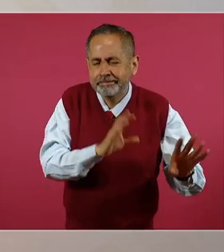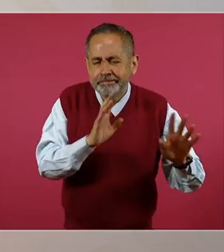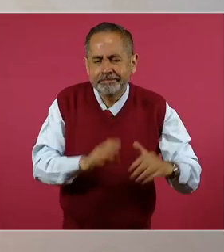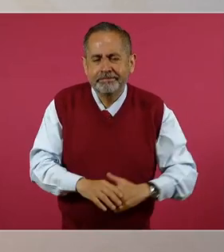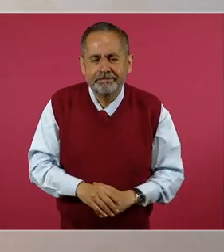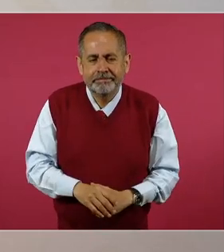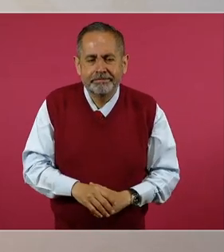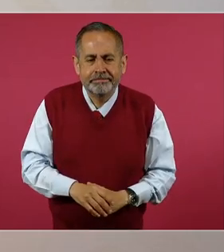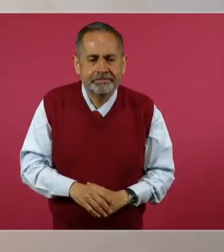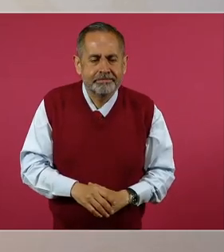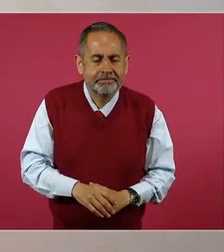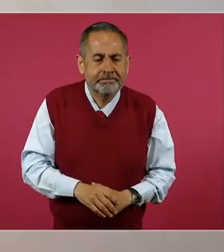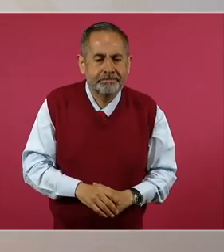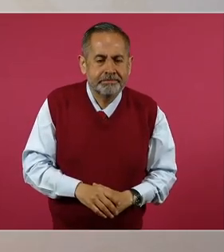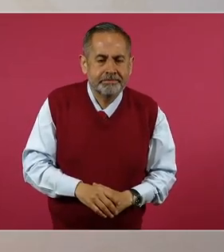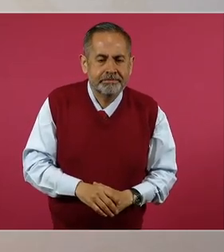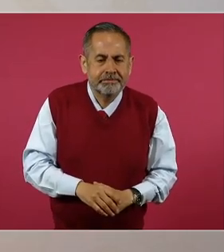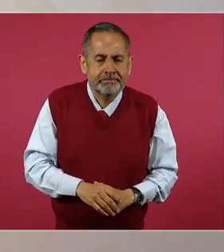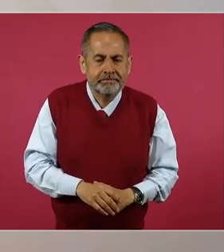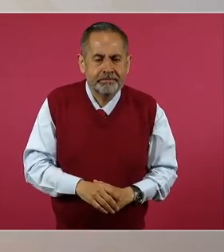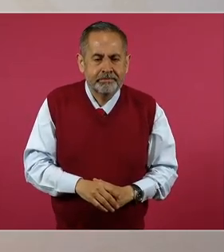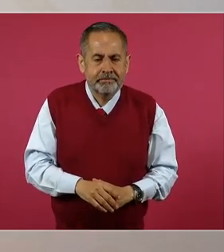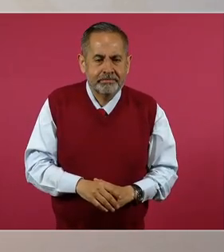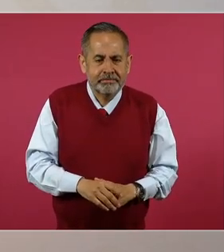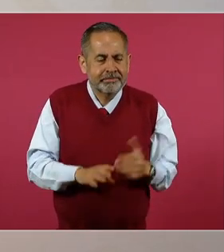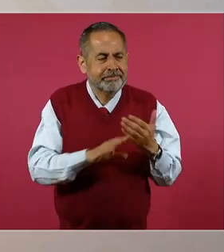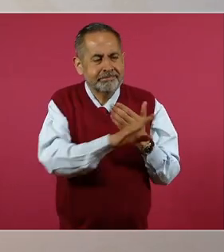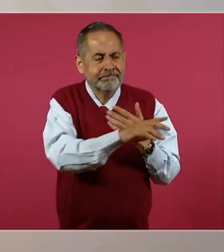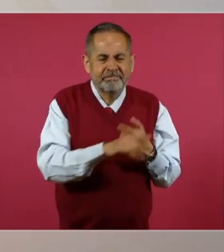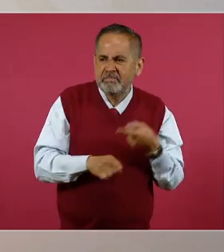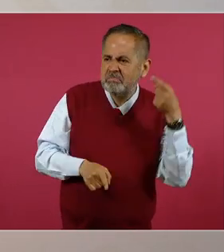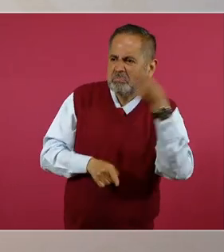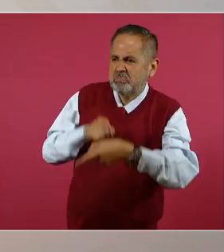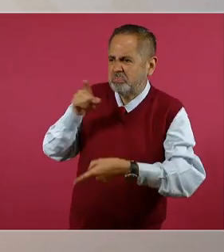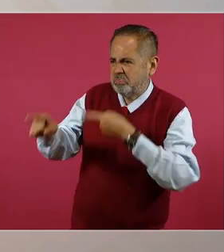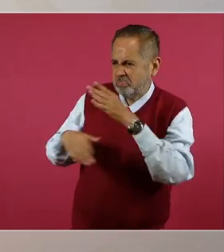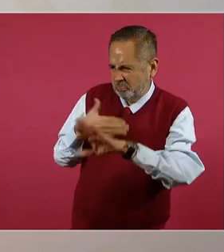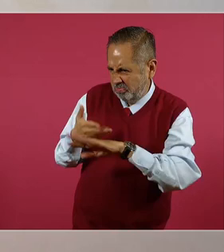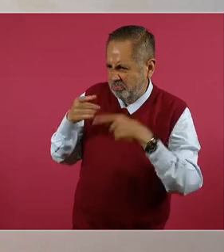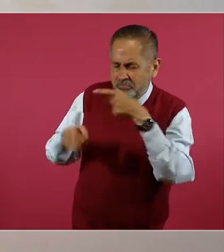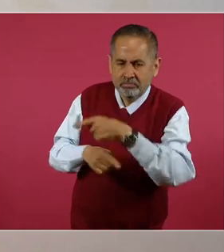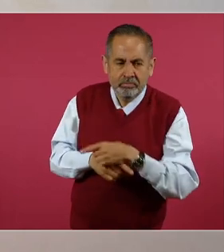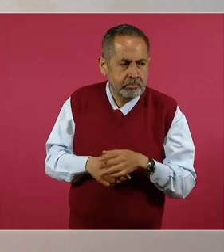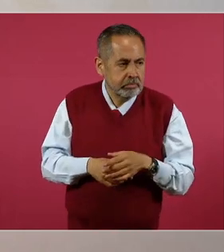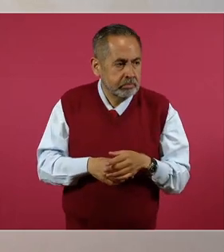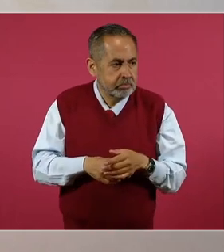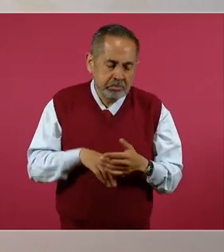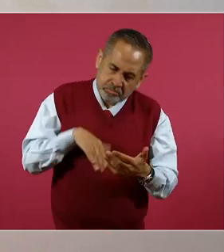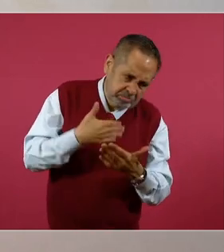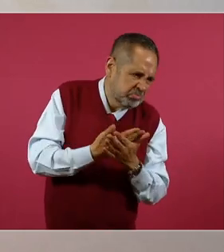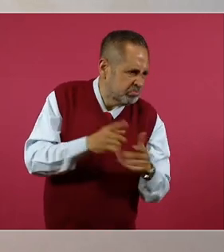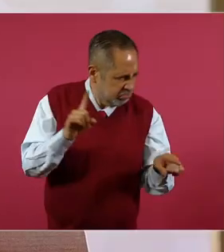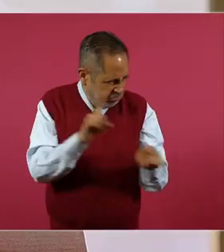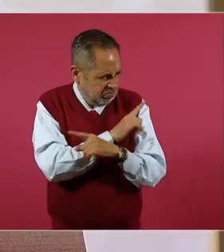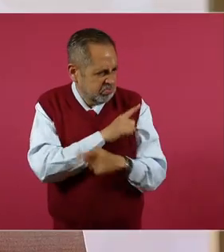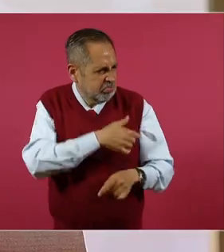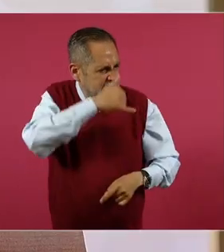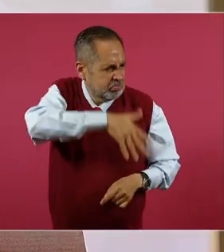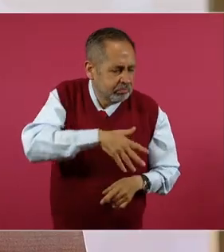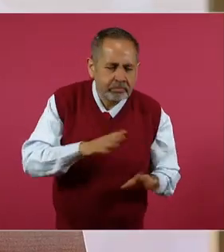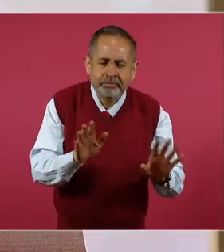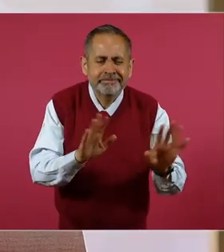Entonces, hay que evadir el acoso, no caer en ninguna provocación,